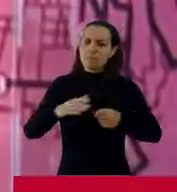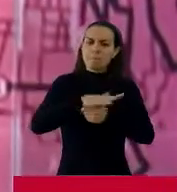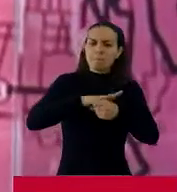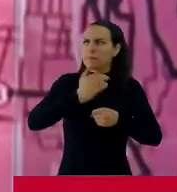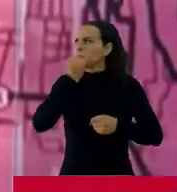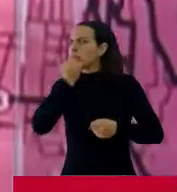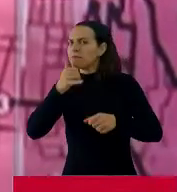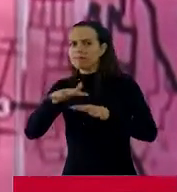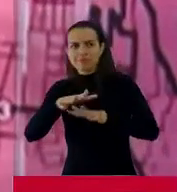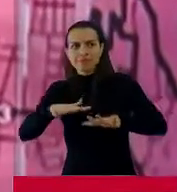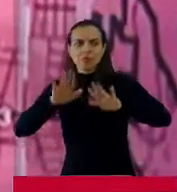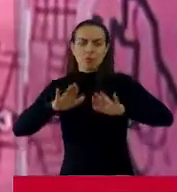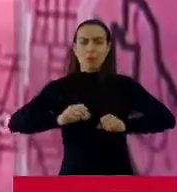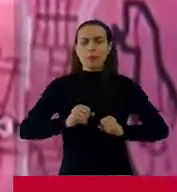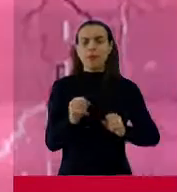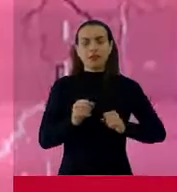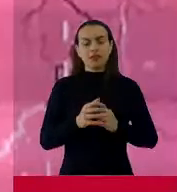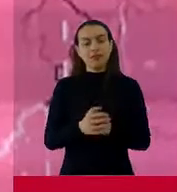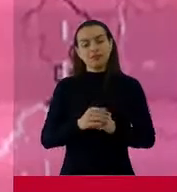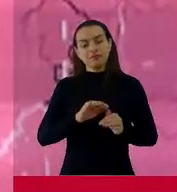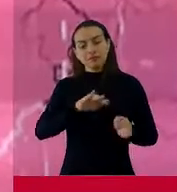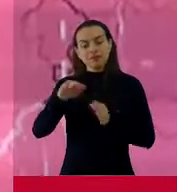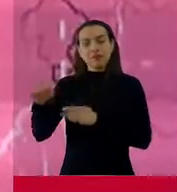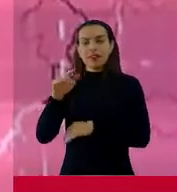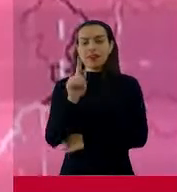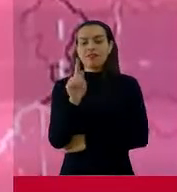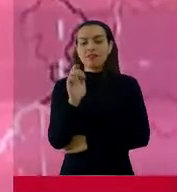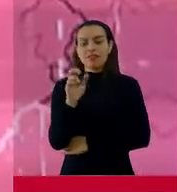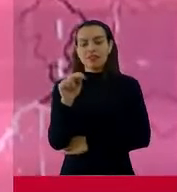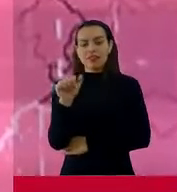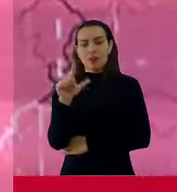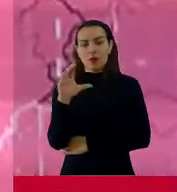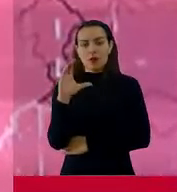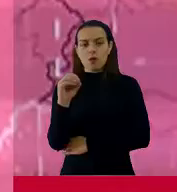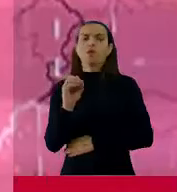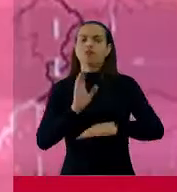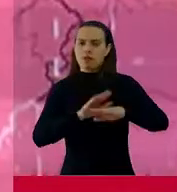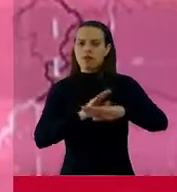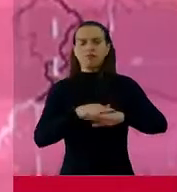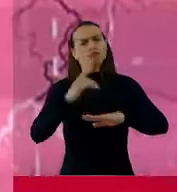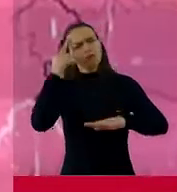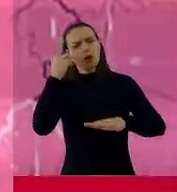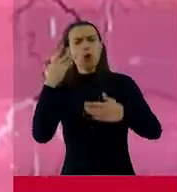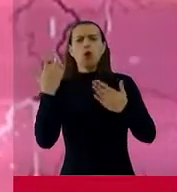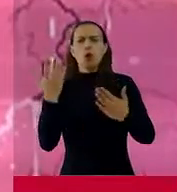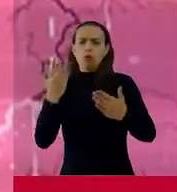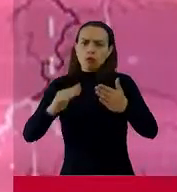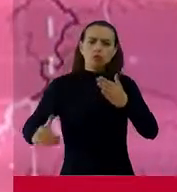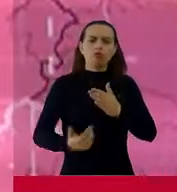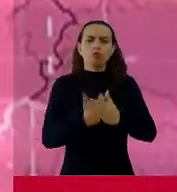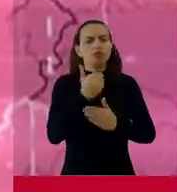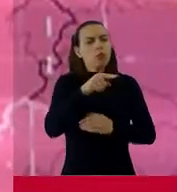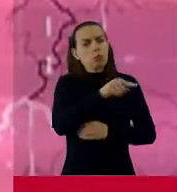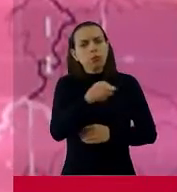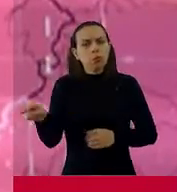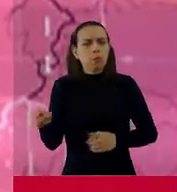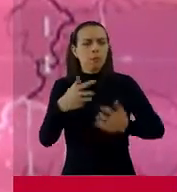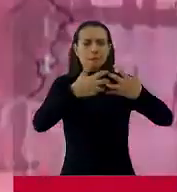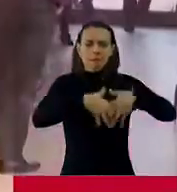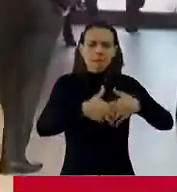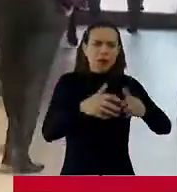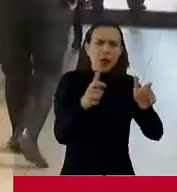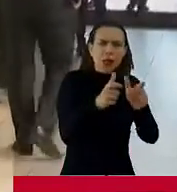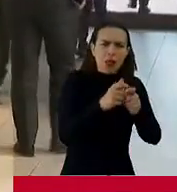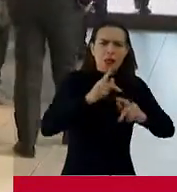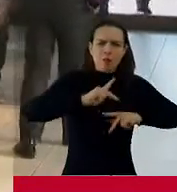Y en otras noticias, Fenalco anunció una nueva línea de crédito para apoyar la reactivación de pequeños comerciantes, microempresarios